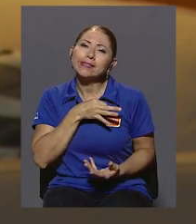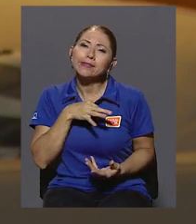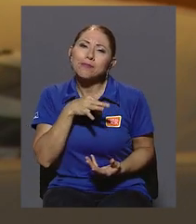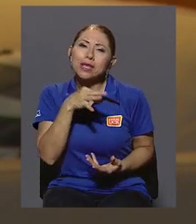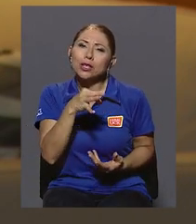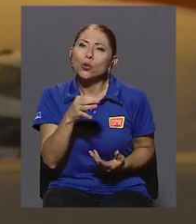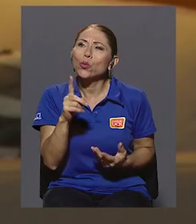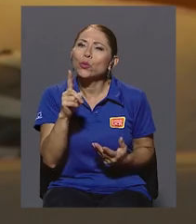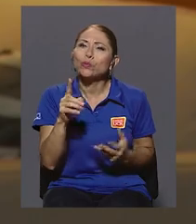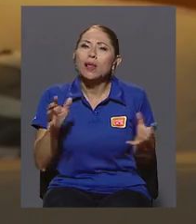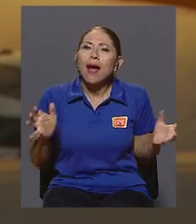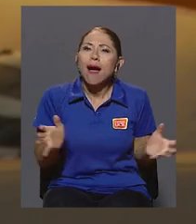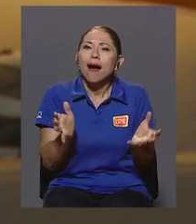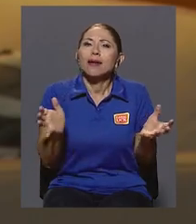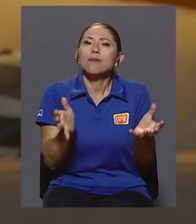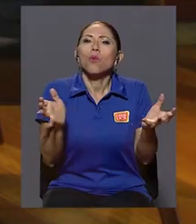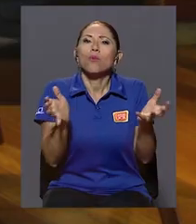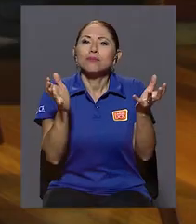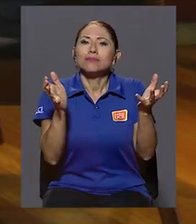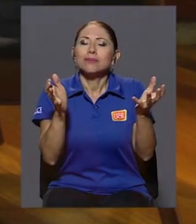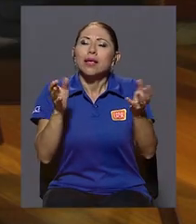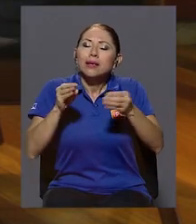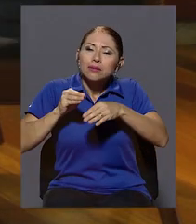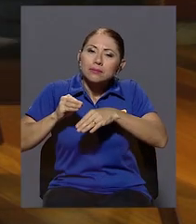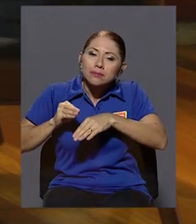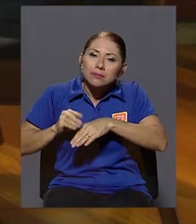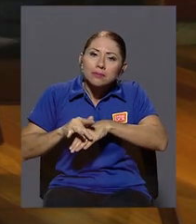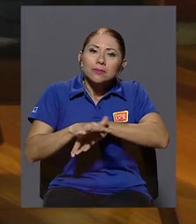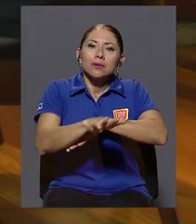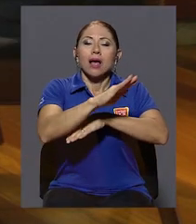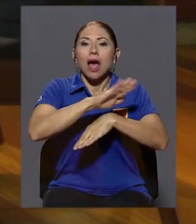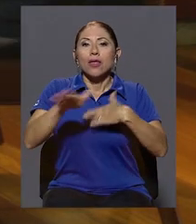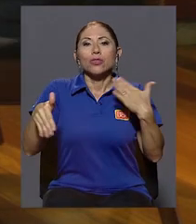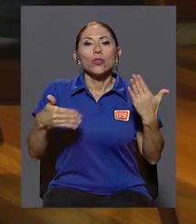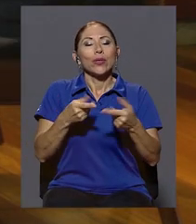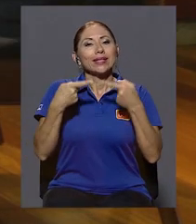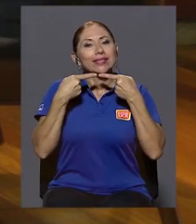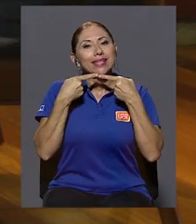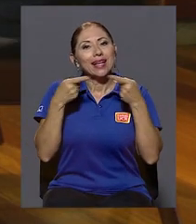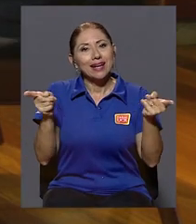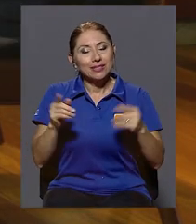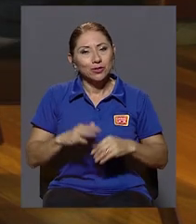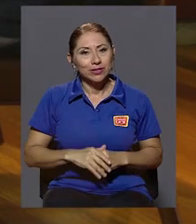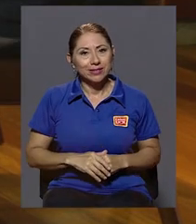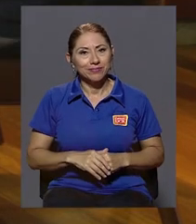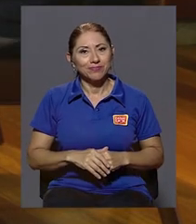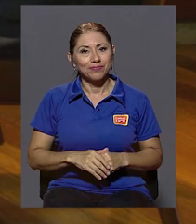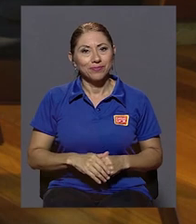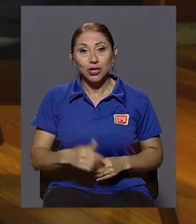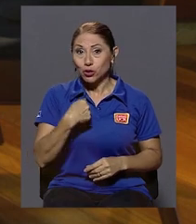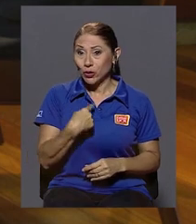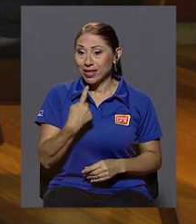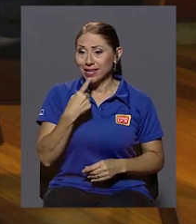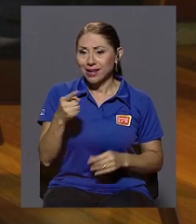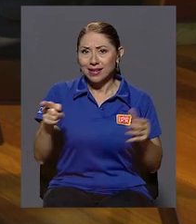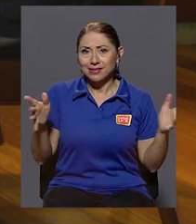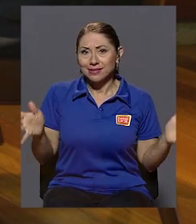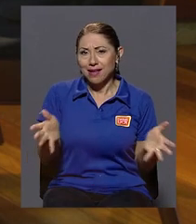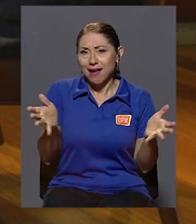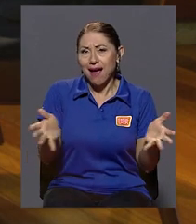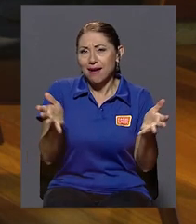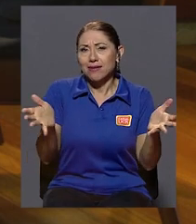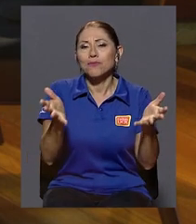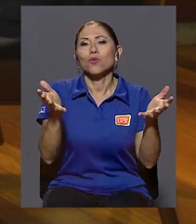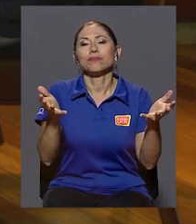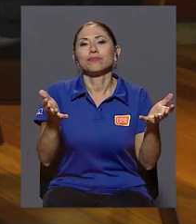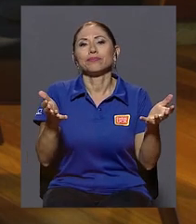ánimo que inspira a todas estas declaraciones. Y yo diría que ese ánimo quizá